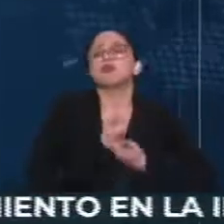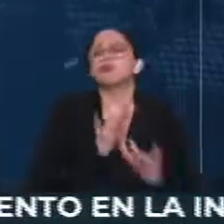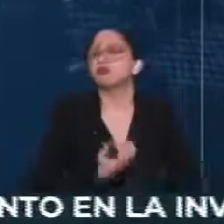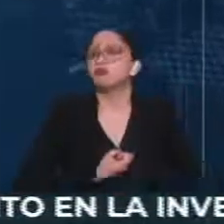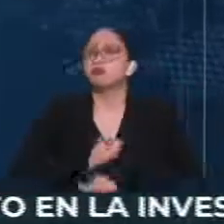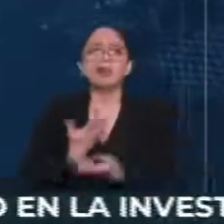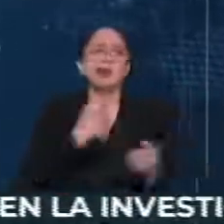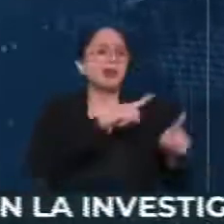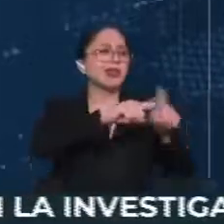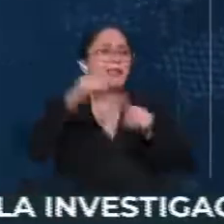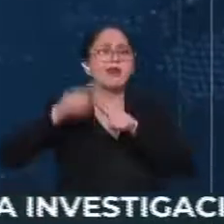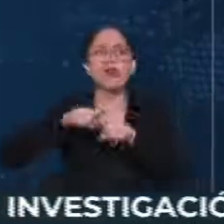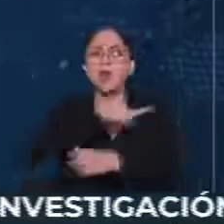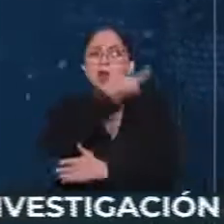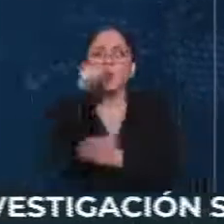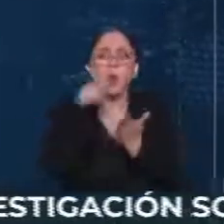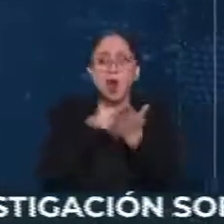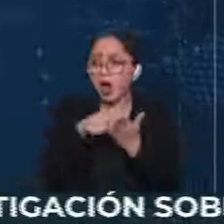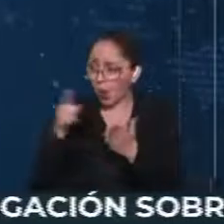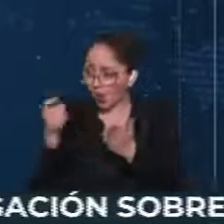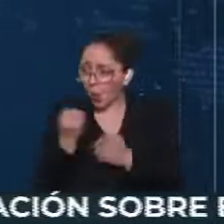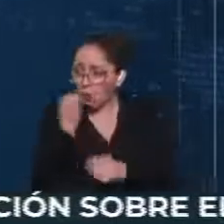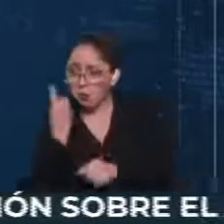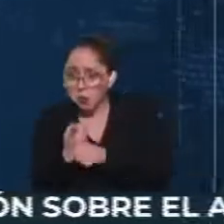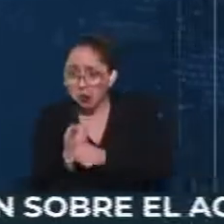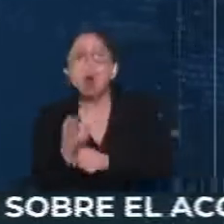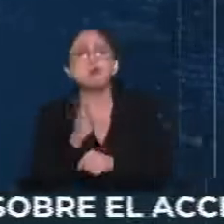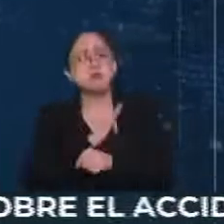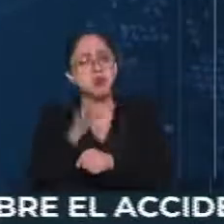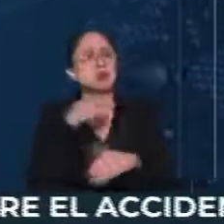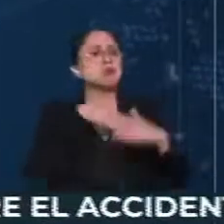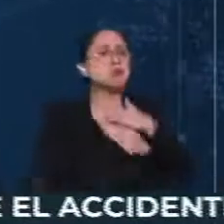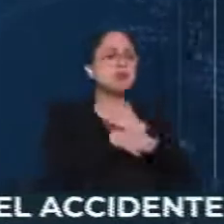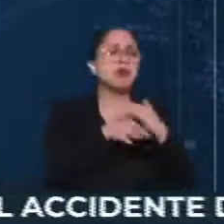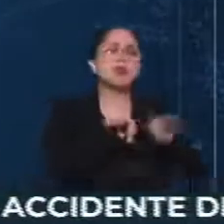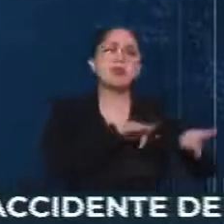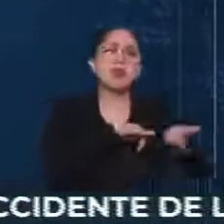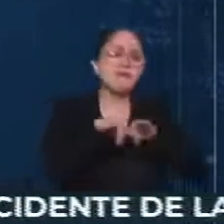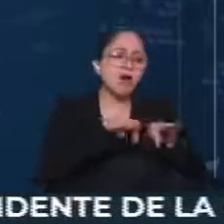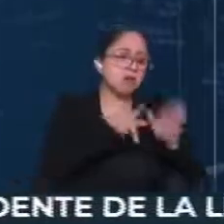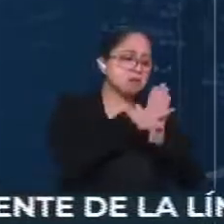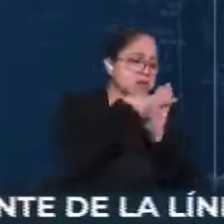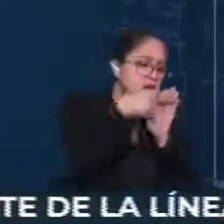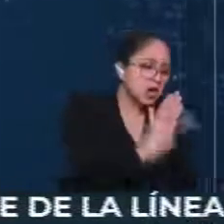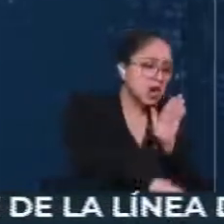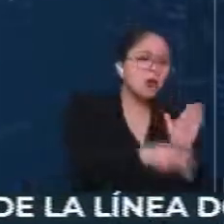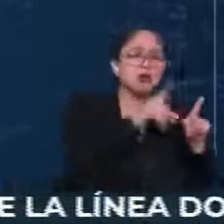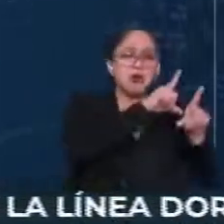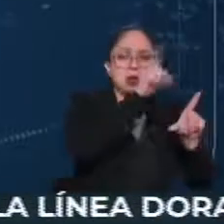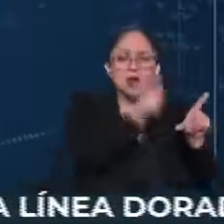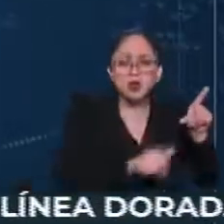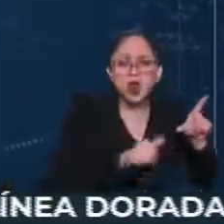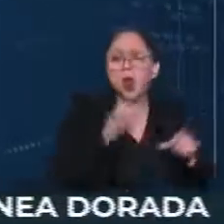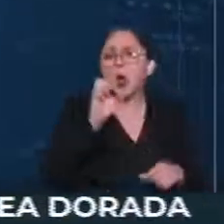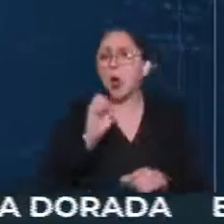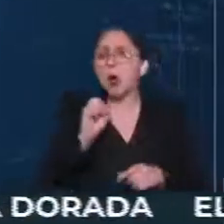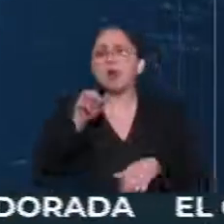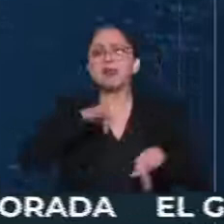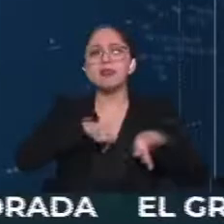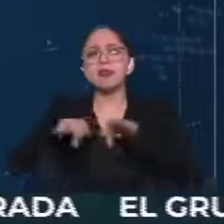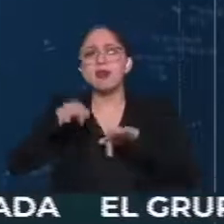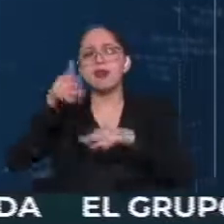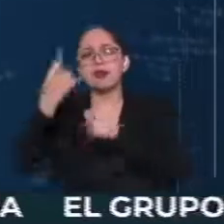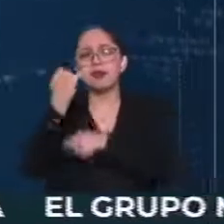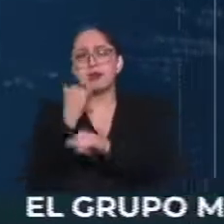los espacios en los que se le abran las puertas, sea un periódico de circulación nacional, sea un portal de internet, o sea en los